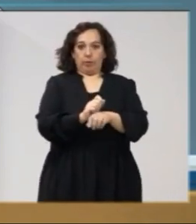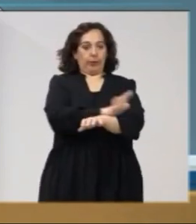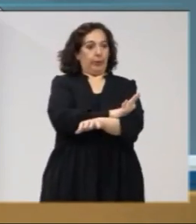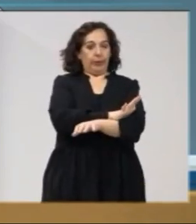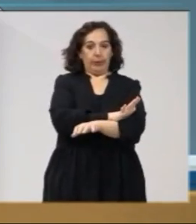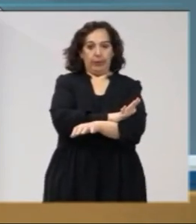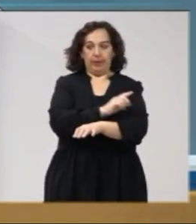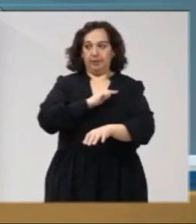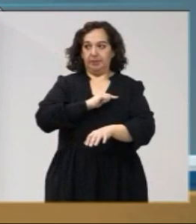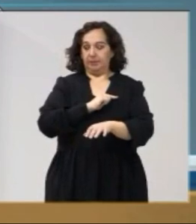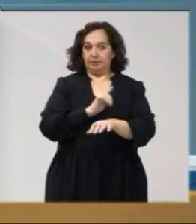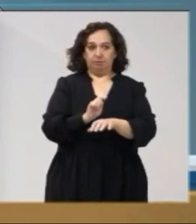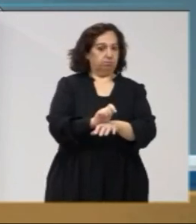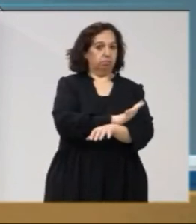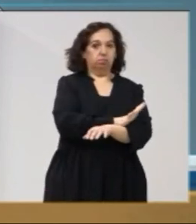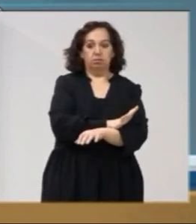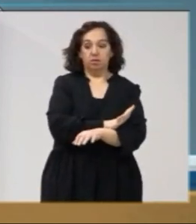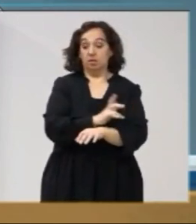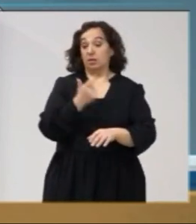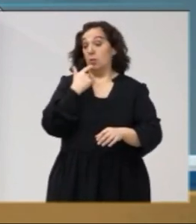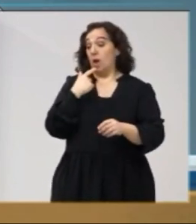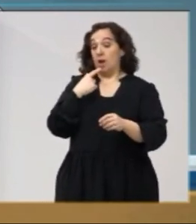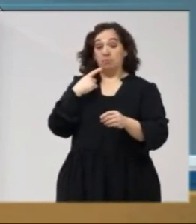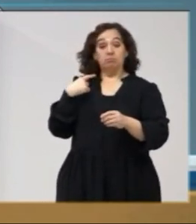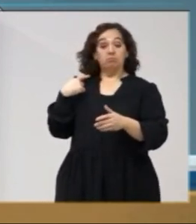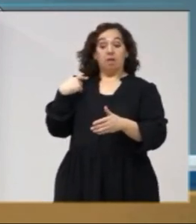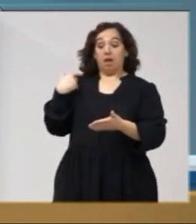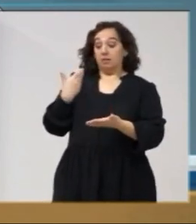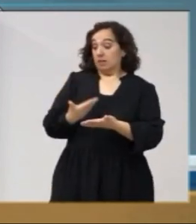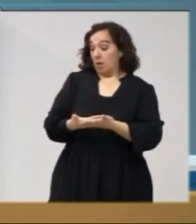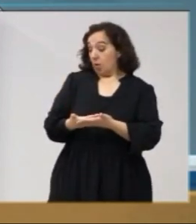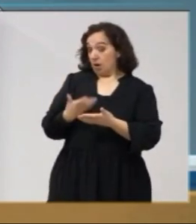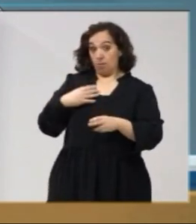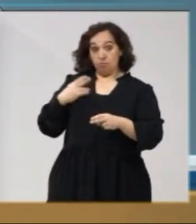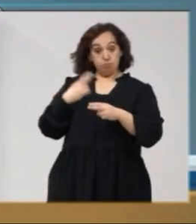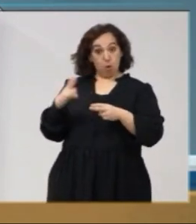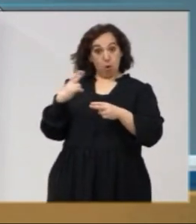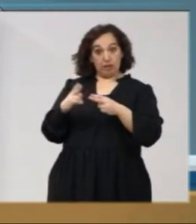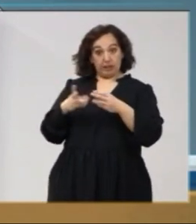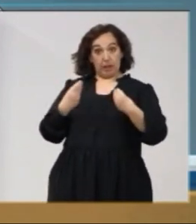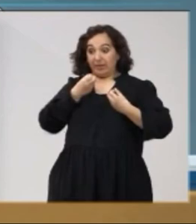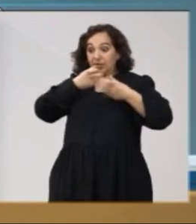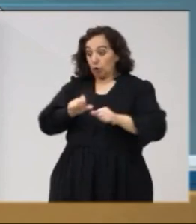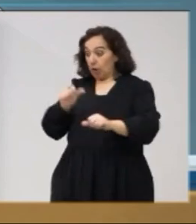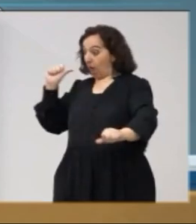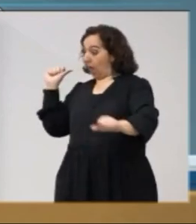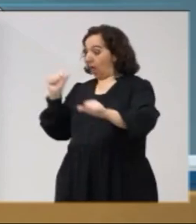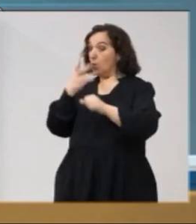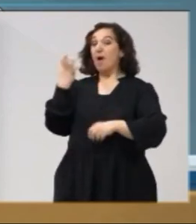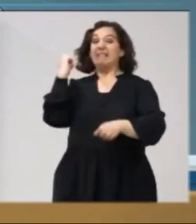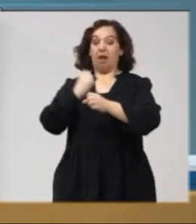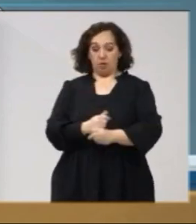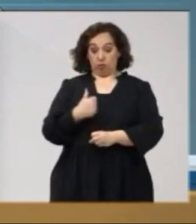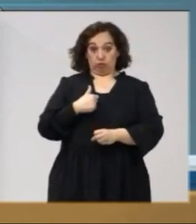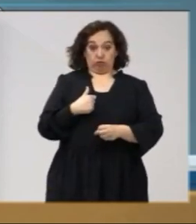punta y que dentro de la trayectoria política que llevo, que es ya de 40 años,